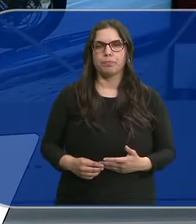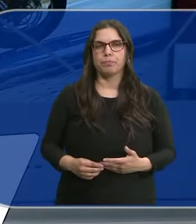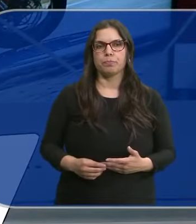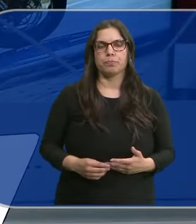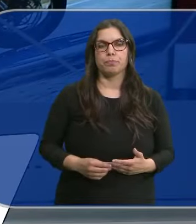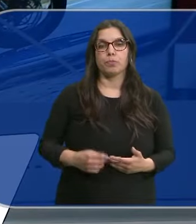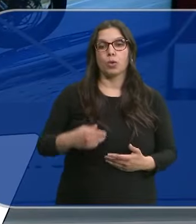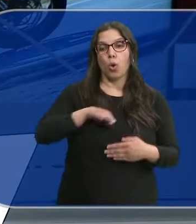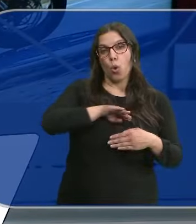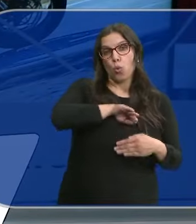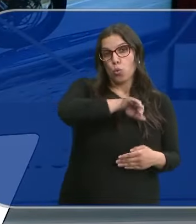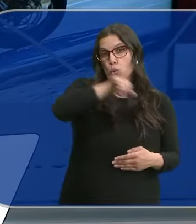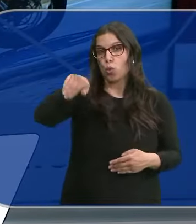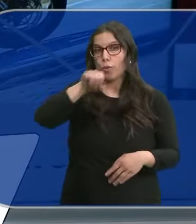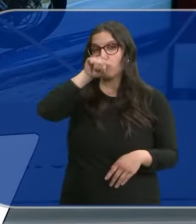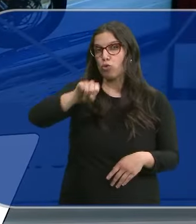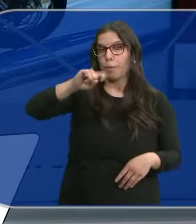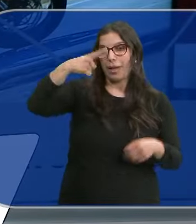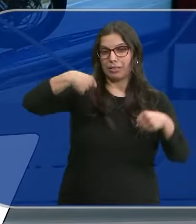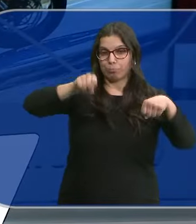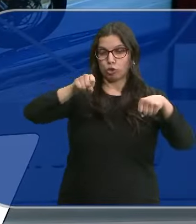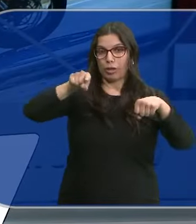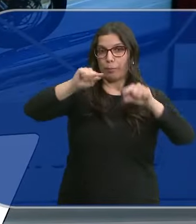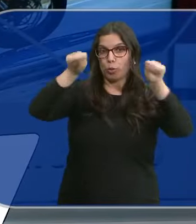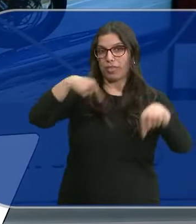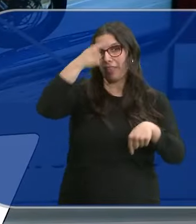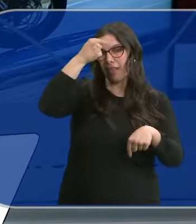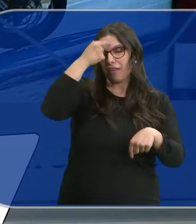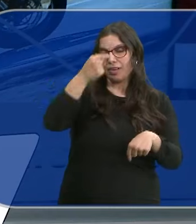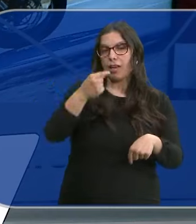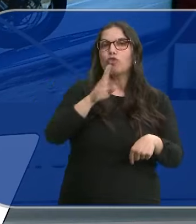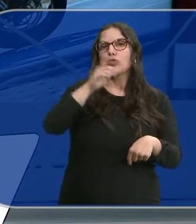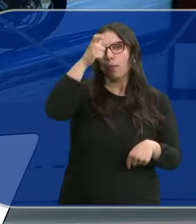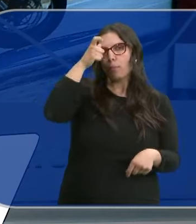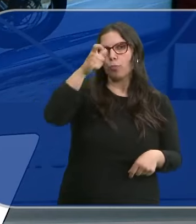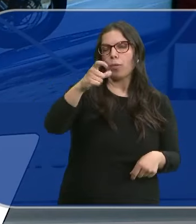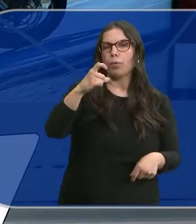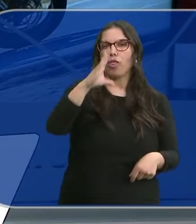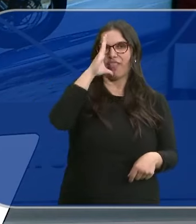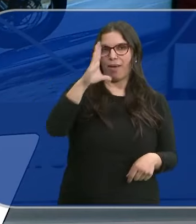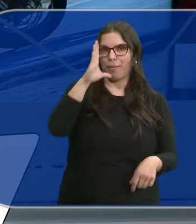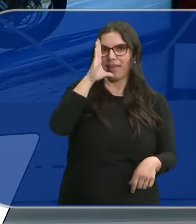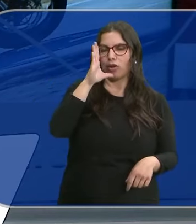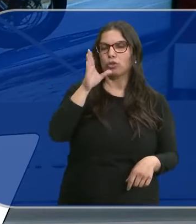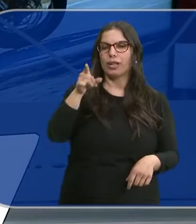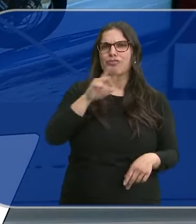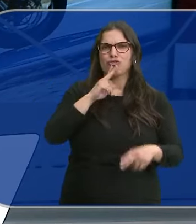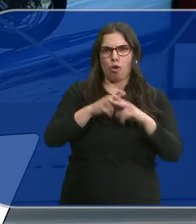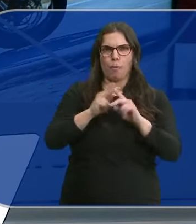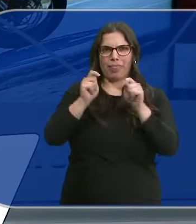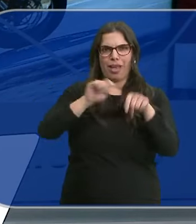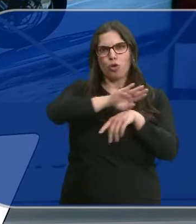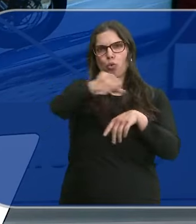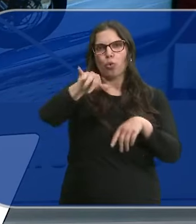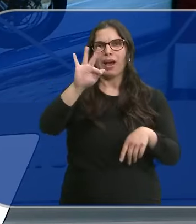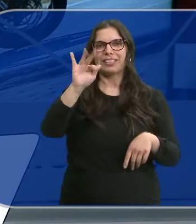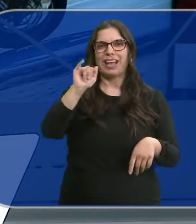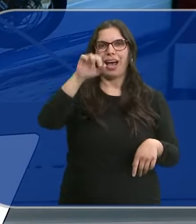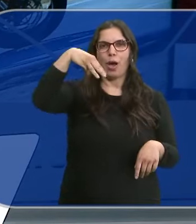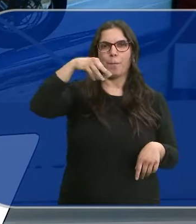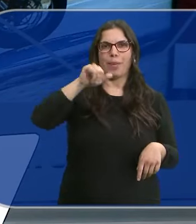Una de las curvas favoritas por los moteros en la provincia de Ávila se encuentra en el término municipal de Cebreros. Incluso tiene nombre propio, Curva